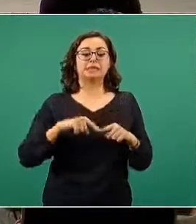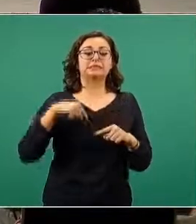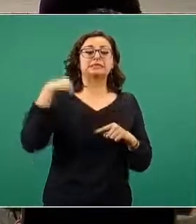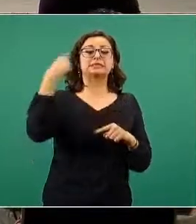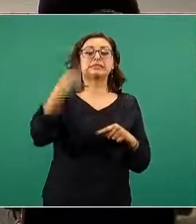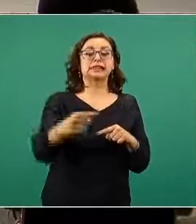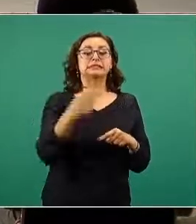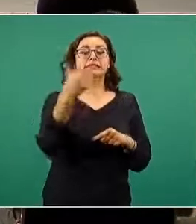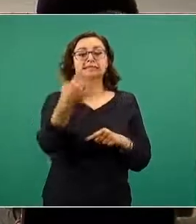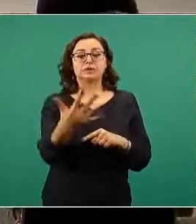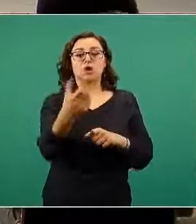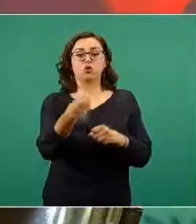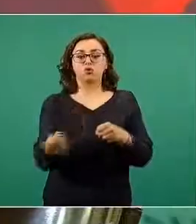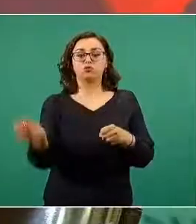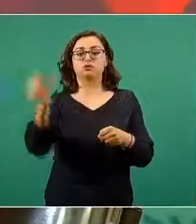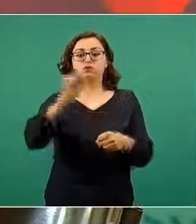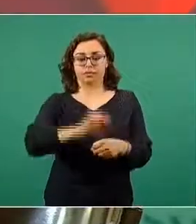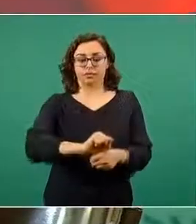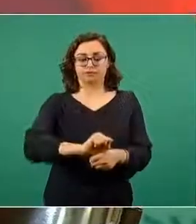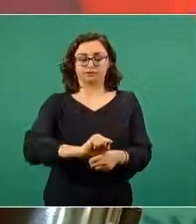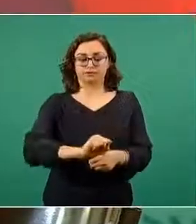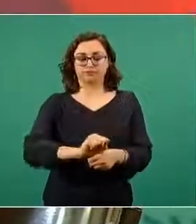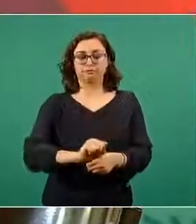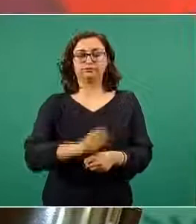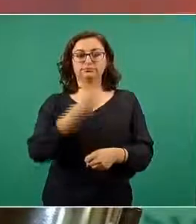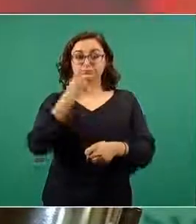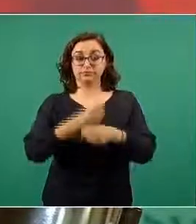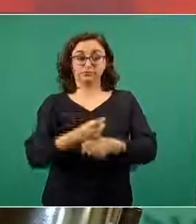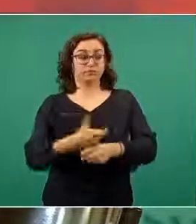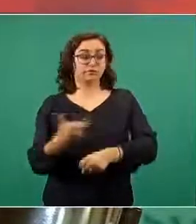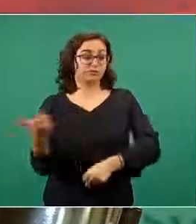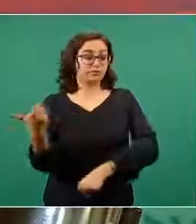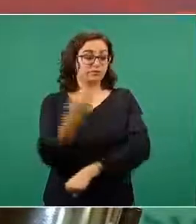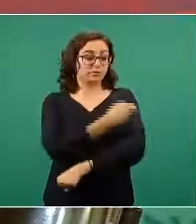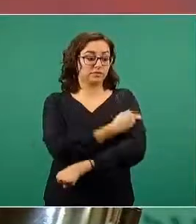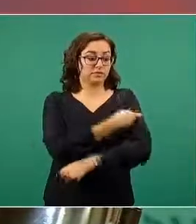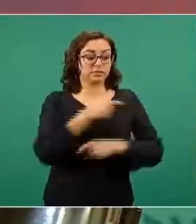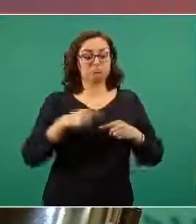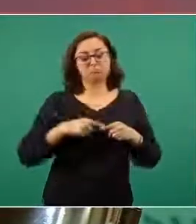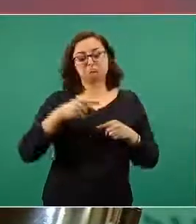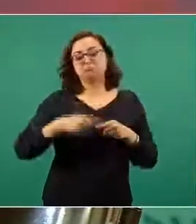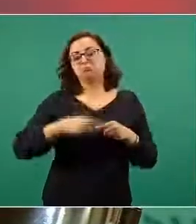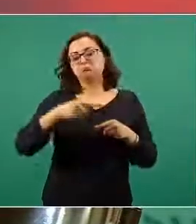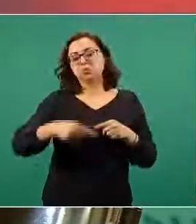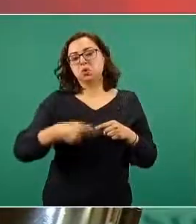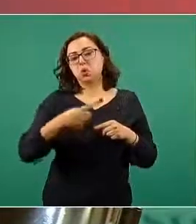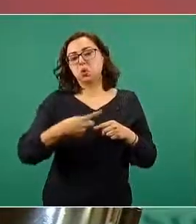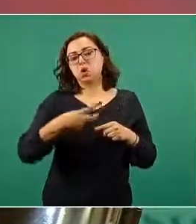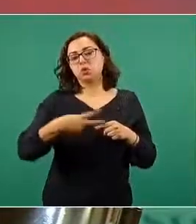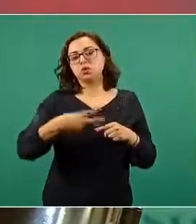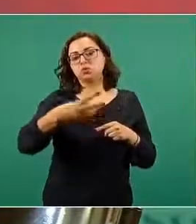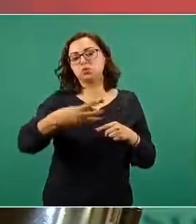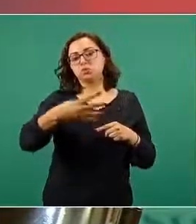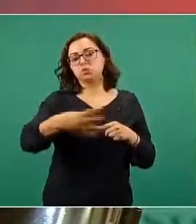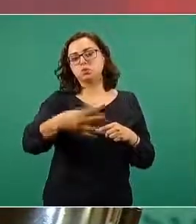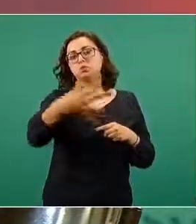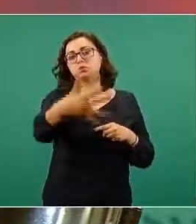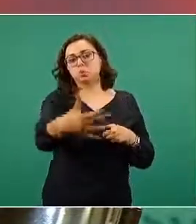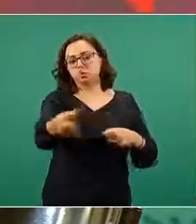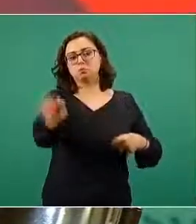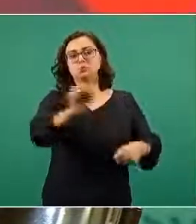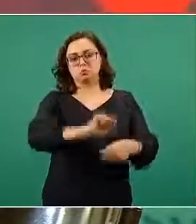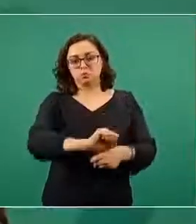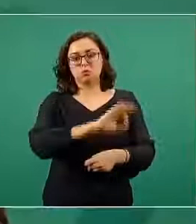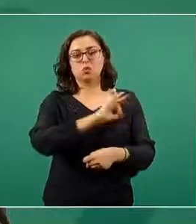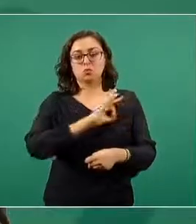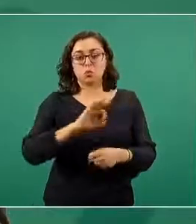para poder generar esta vacunación sin ningún problema. Yo creo que si ya se ha llegado a